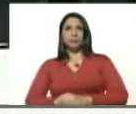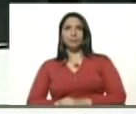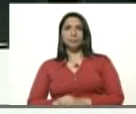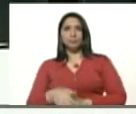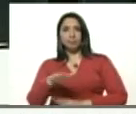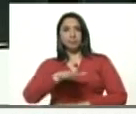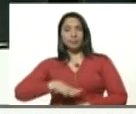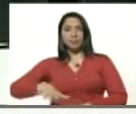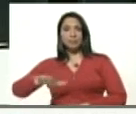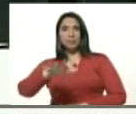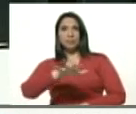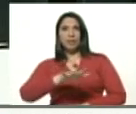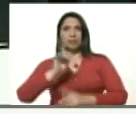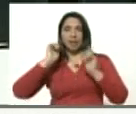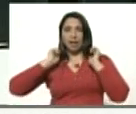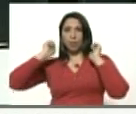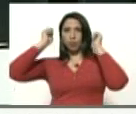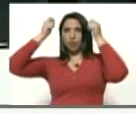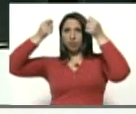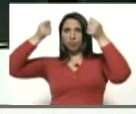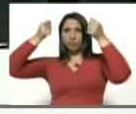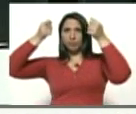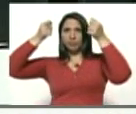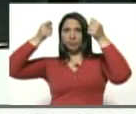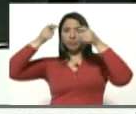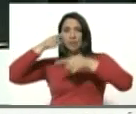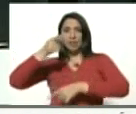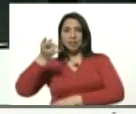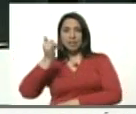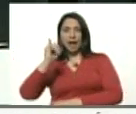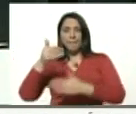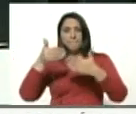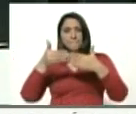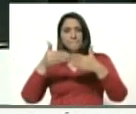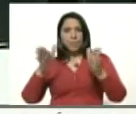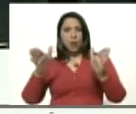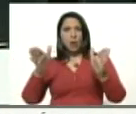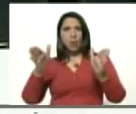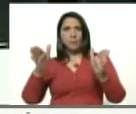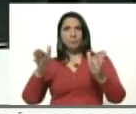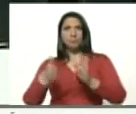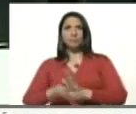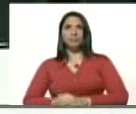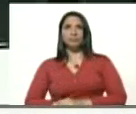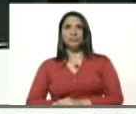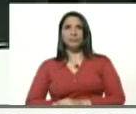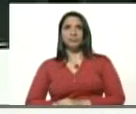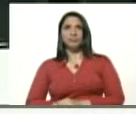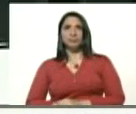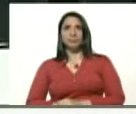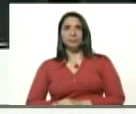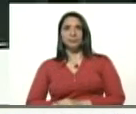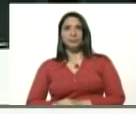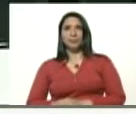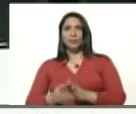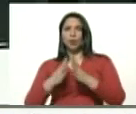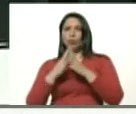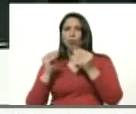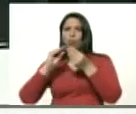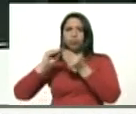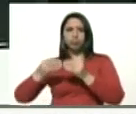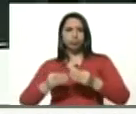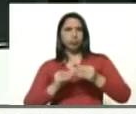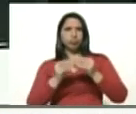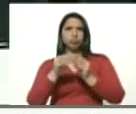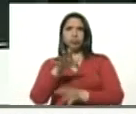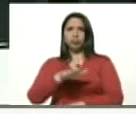Plaza Capuchino. Allá tenemos la inauguración y todos los arreglos del